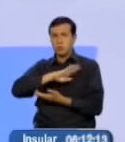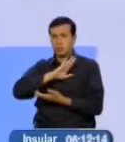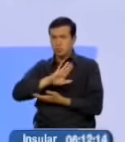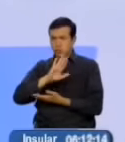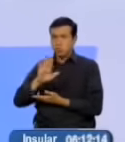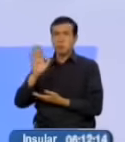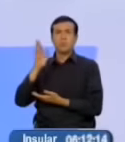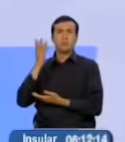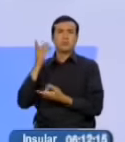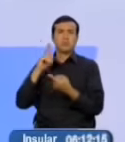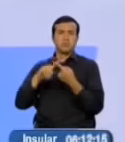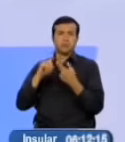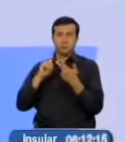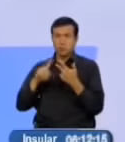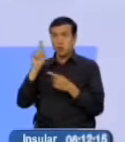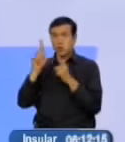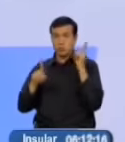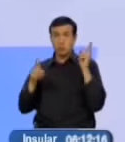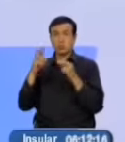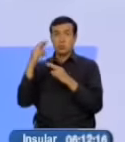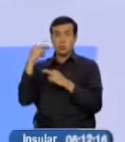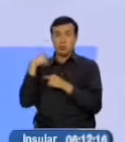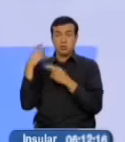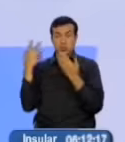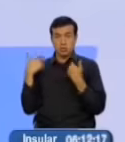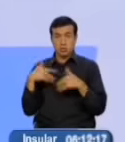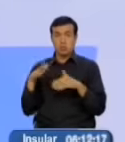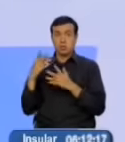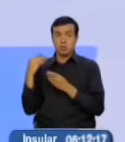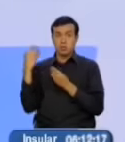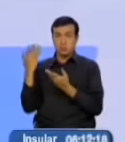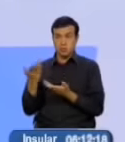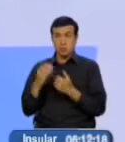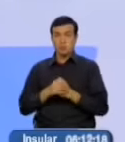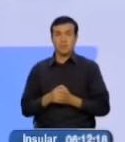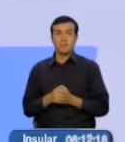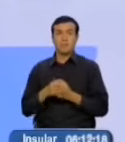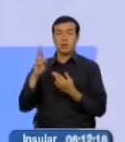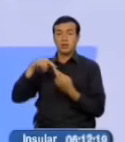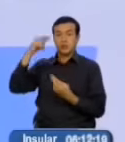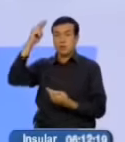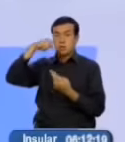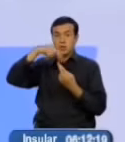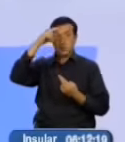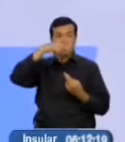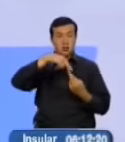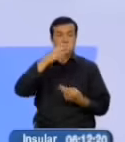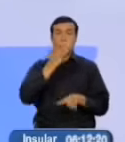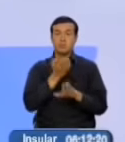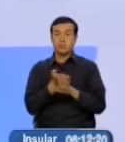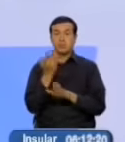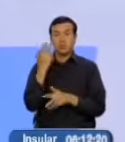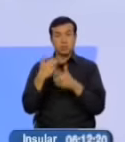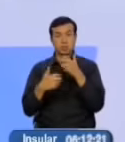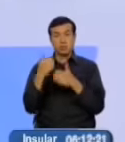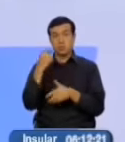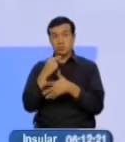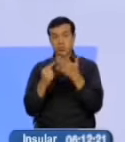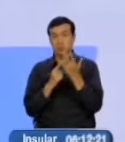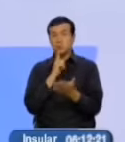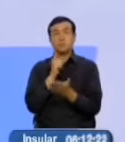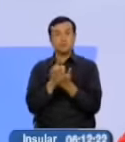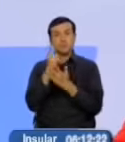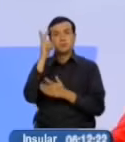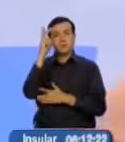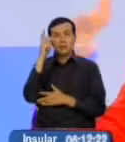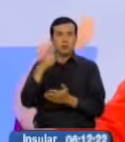de los municipios, de varias de las tareas que se le han encomendado. La regionalización ha presentado varios inconvenientes, yo creo